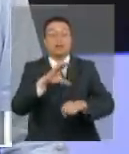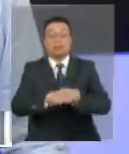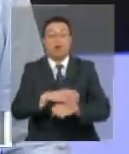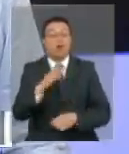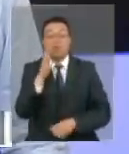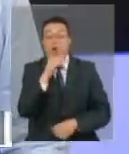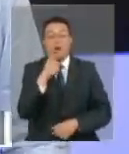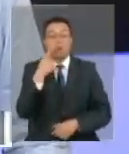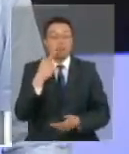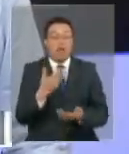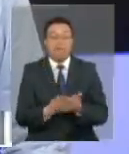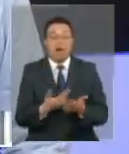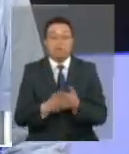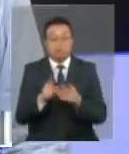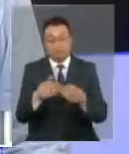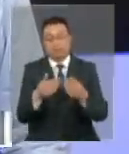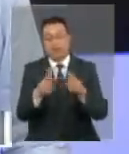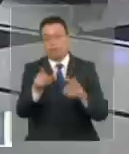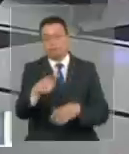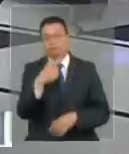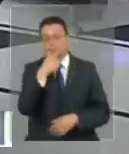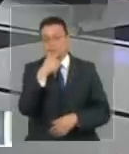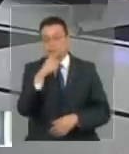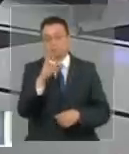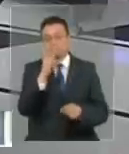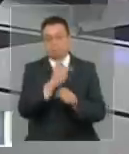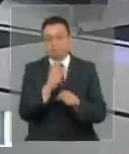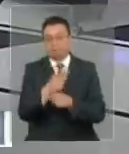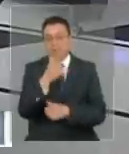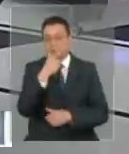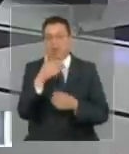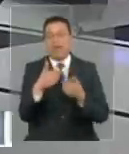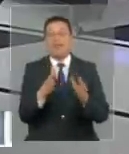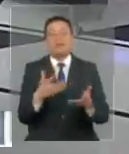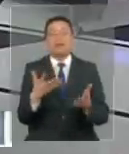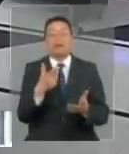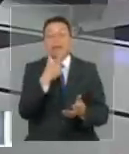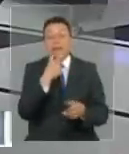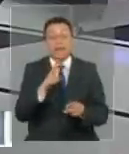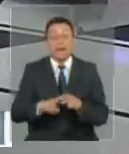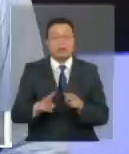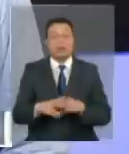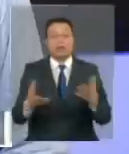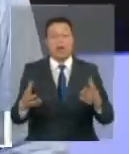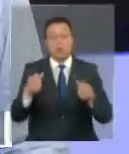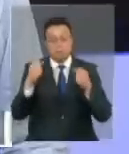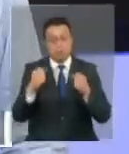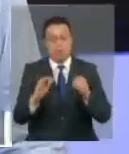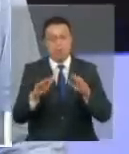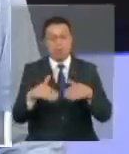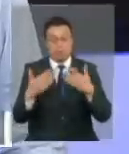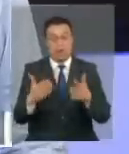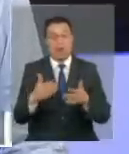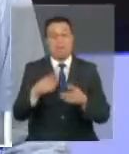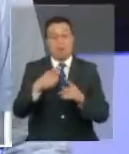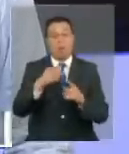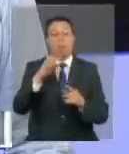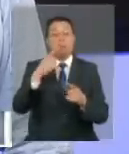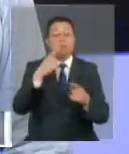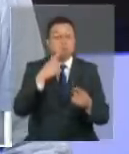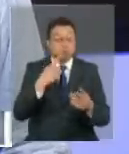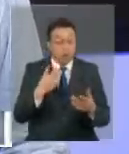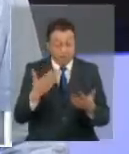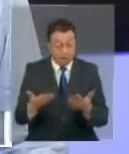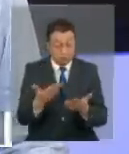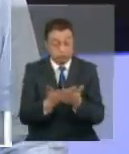por lo tanto, dejamos libre a este presunto delincuente. Por lo tanto, ¿qué es lo que queremos hacer nosotros? Es poder generar medios de prueba y poder